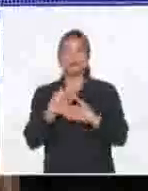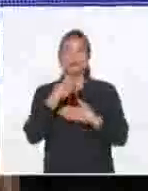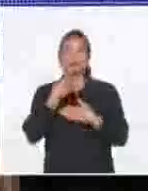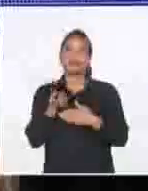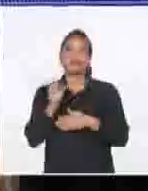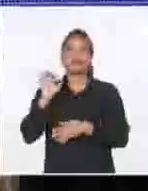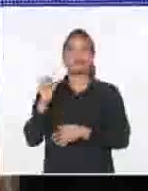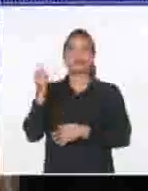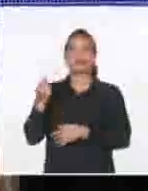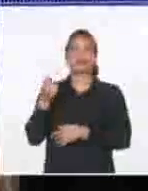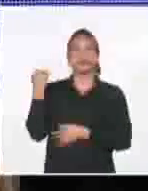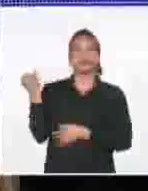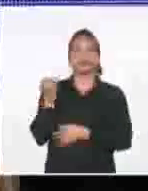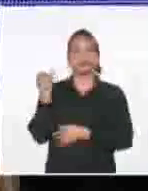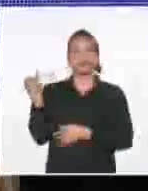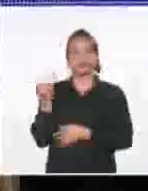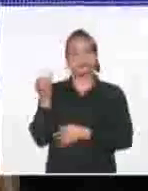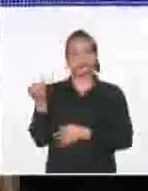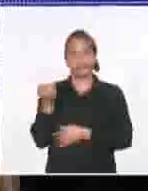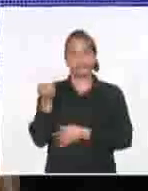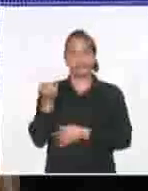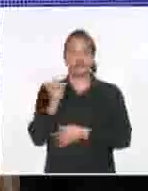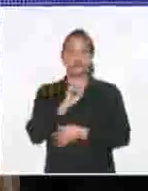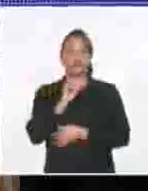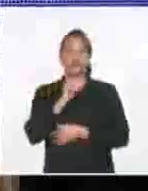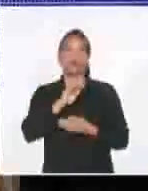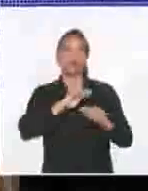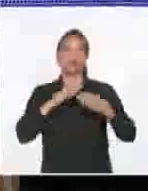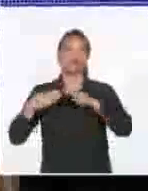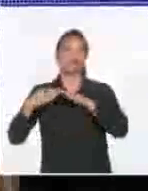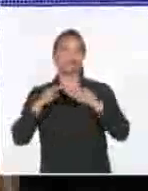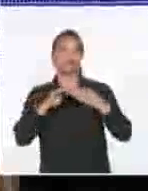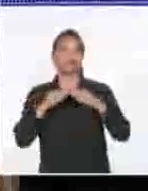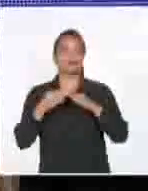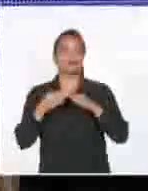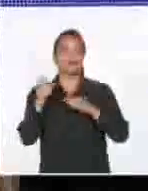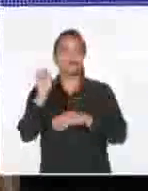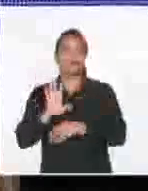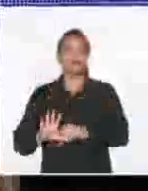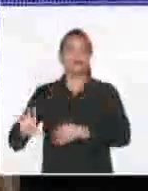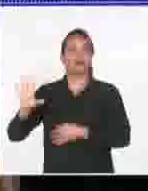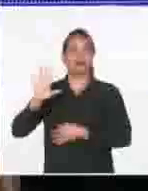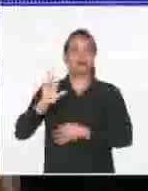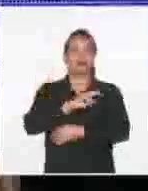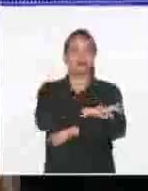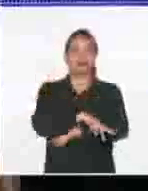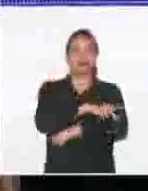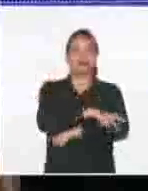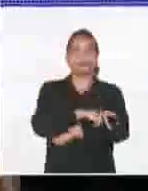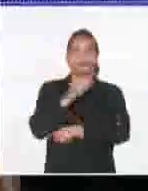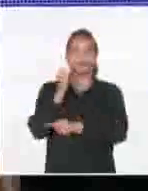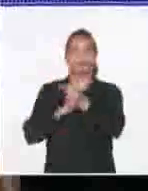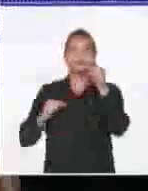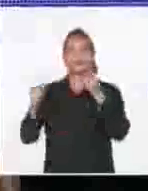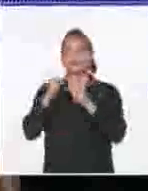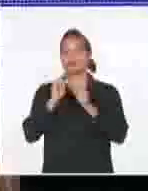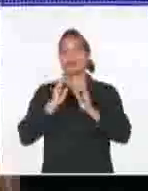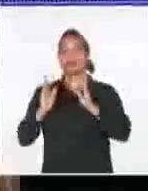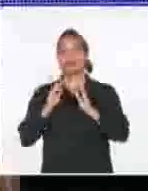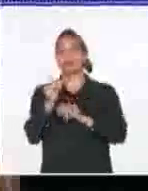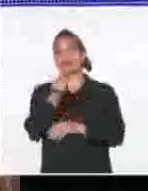economía internacional o del conflicto en Europa, sobre todo en materia de alimentos